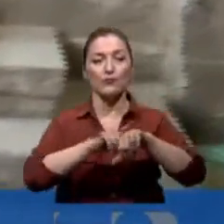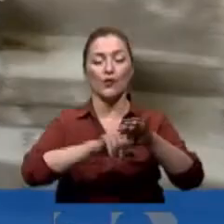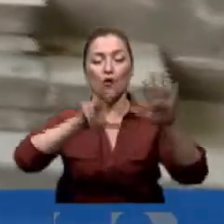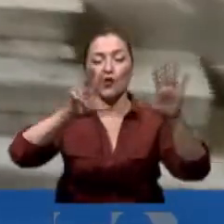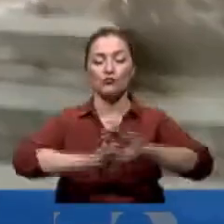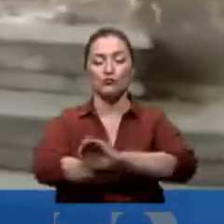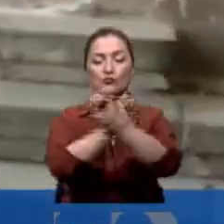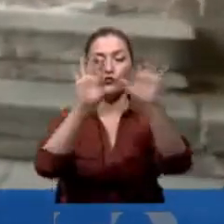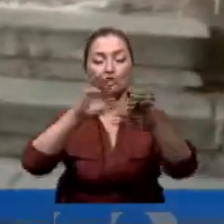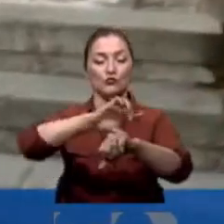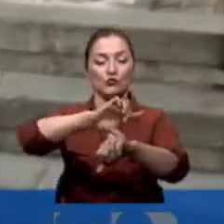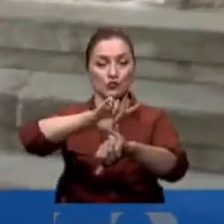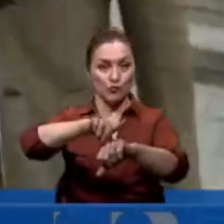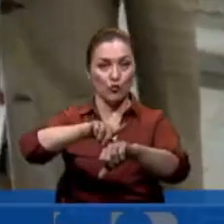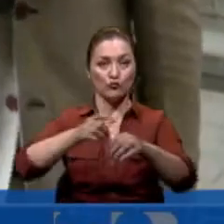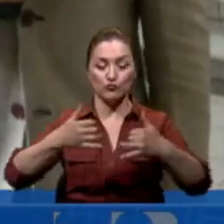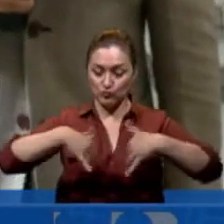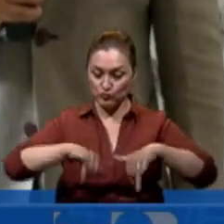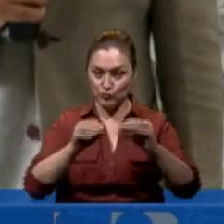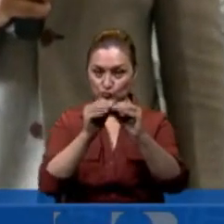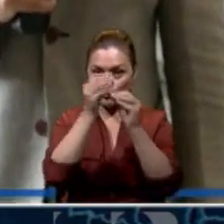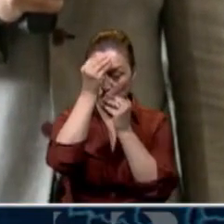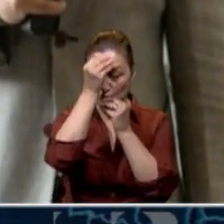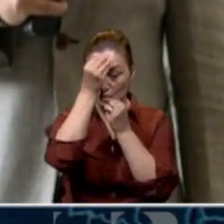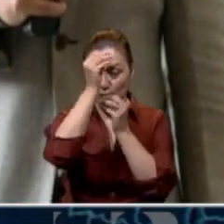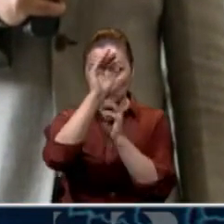las 8 de la mañana 9 minutos Gabriel Andrea ustedes con más amigos muy buenos días